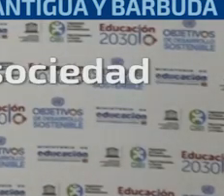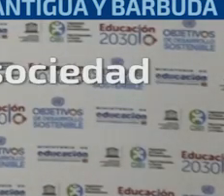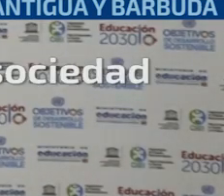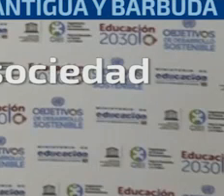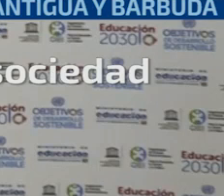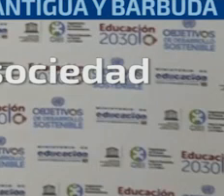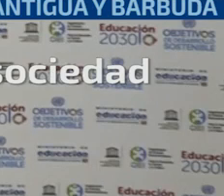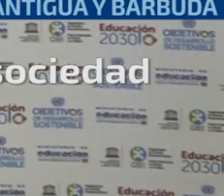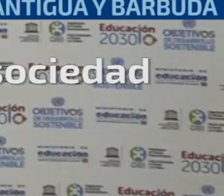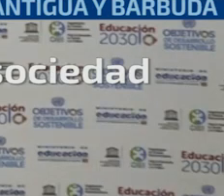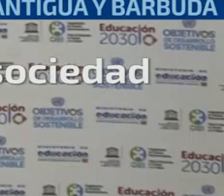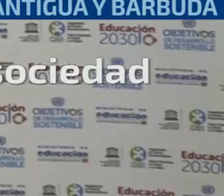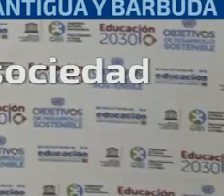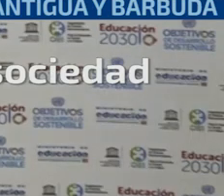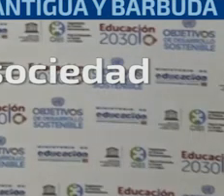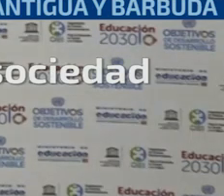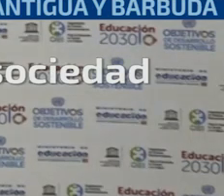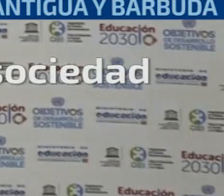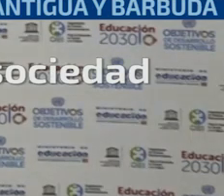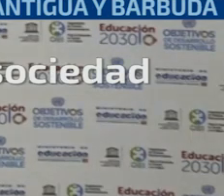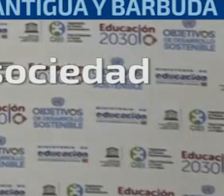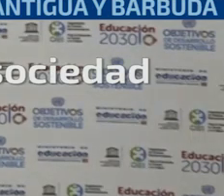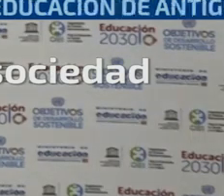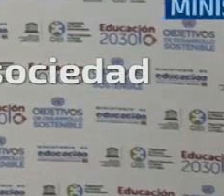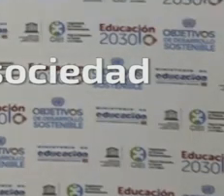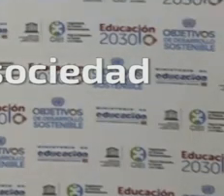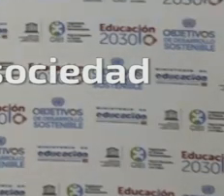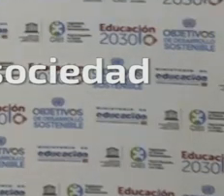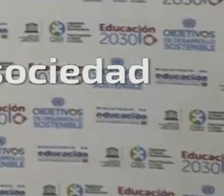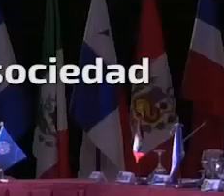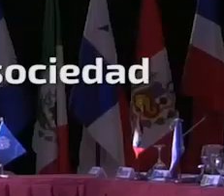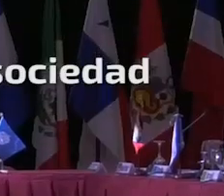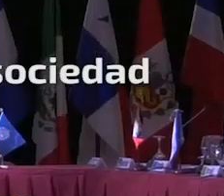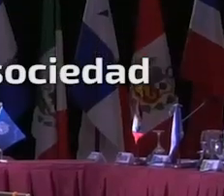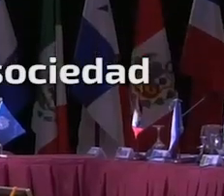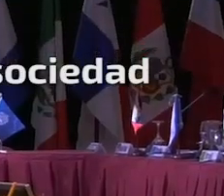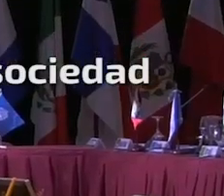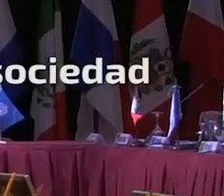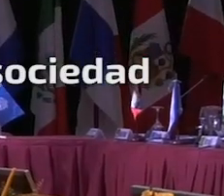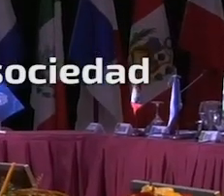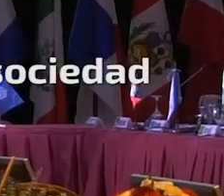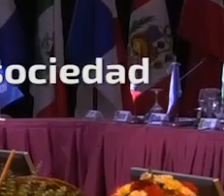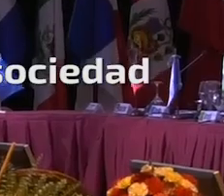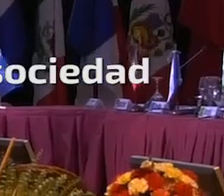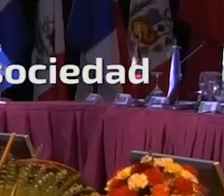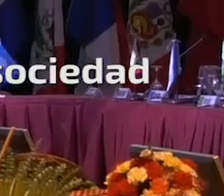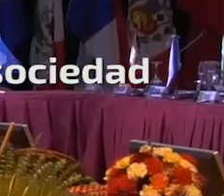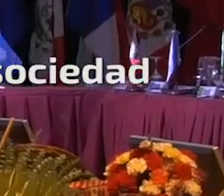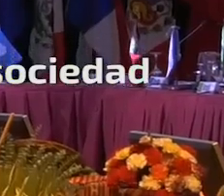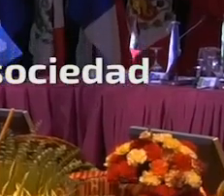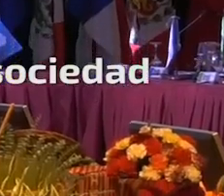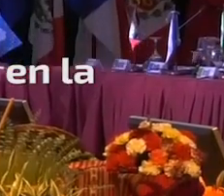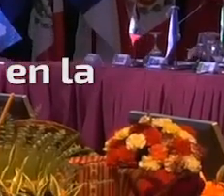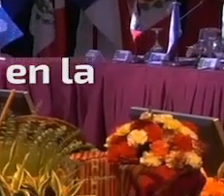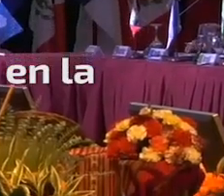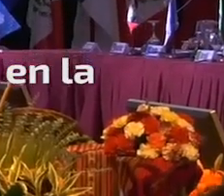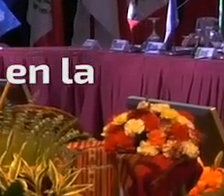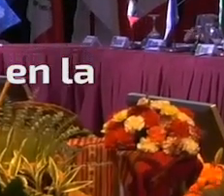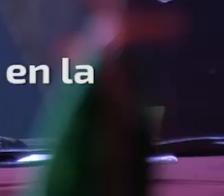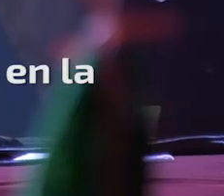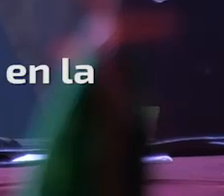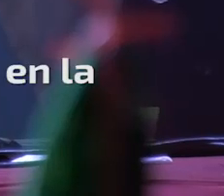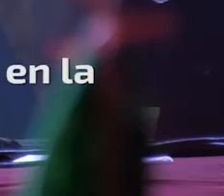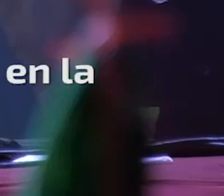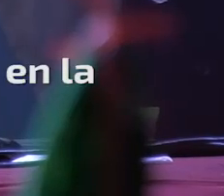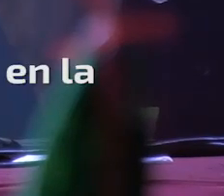essential, primarily because it helps us to be able to identify issues such as bureaucratic impediments, financial challenges, and just